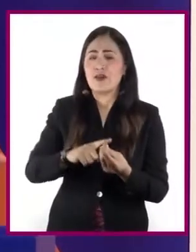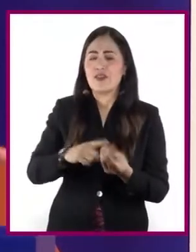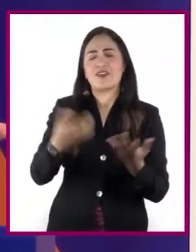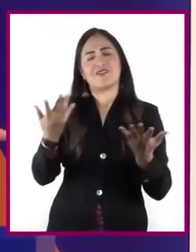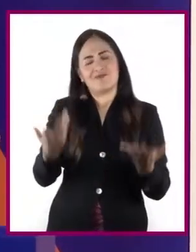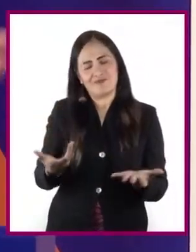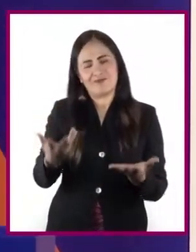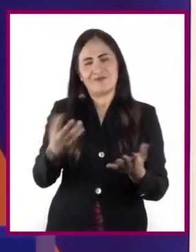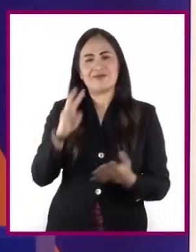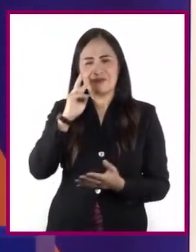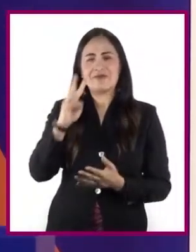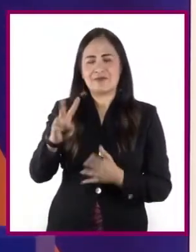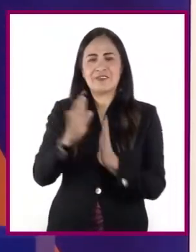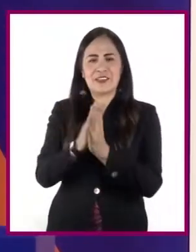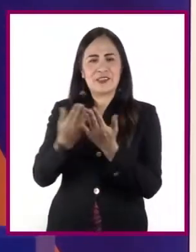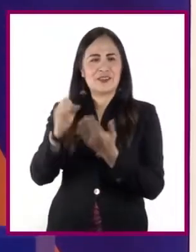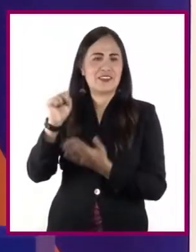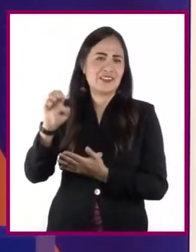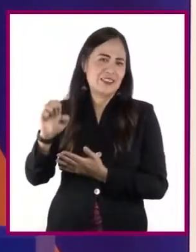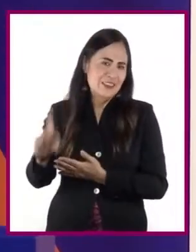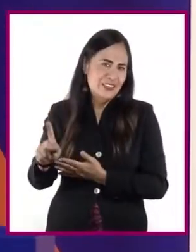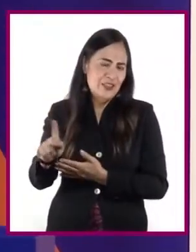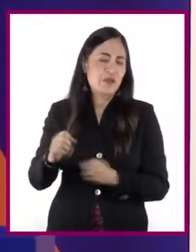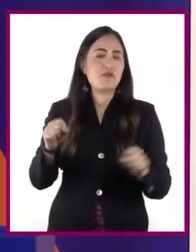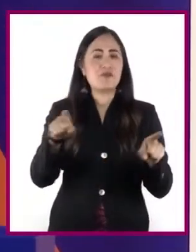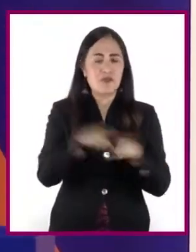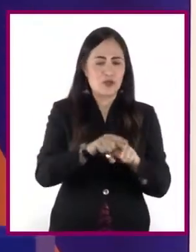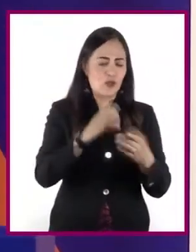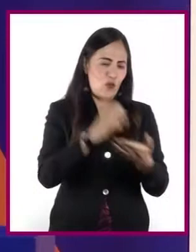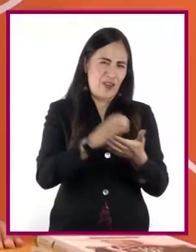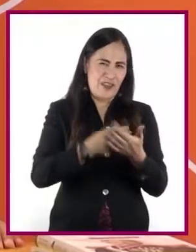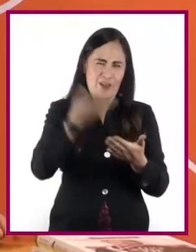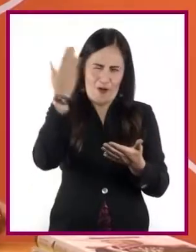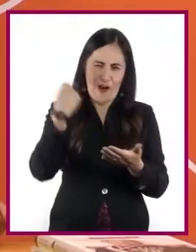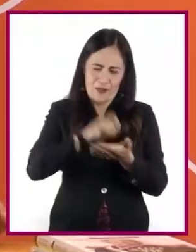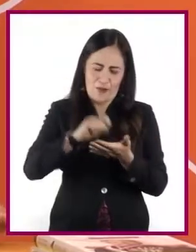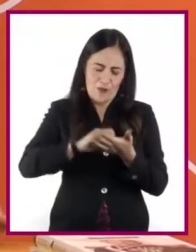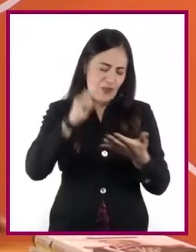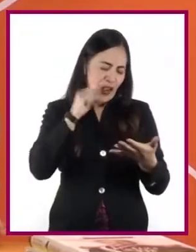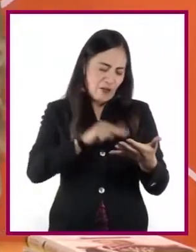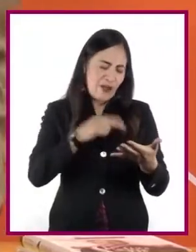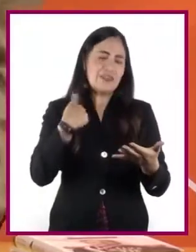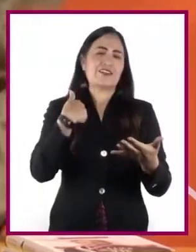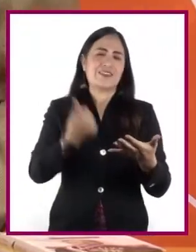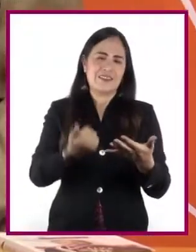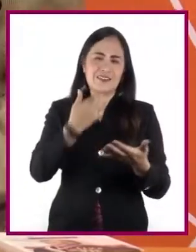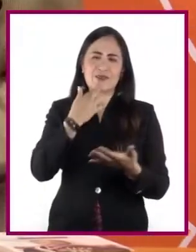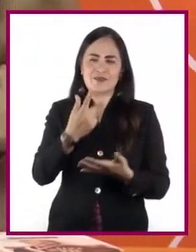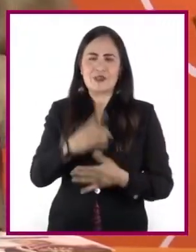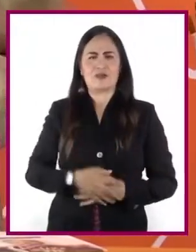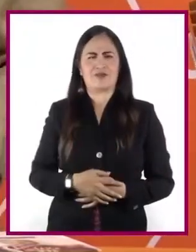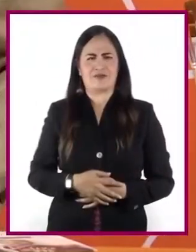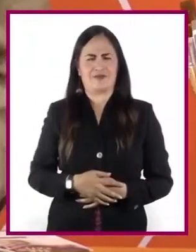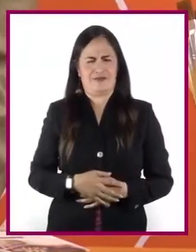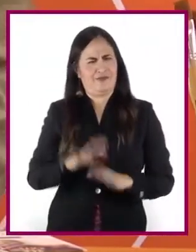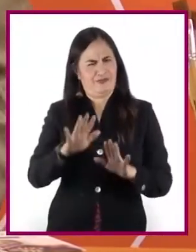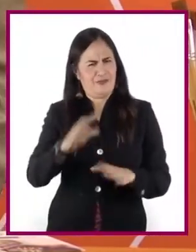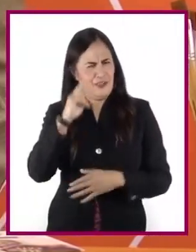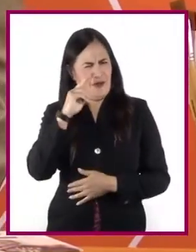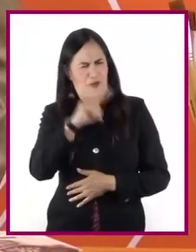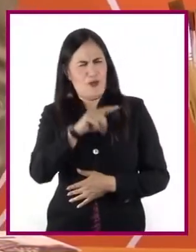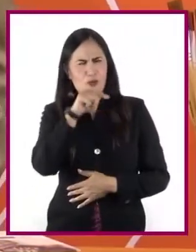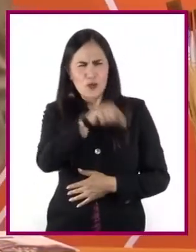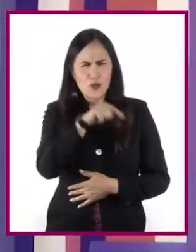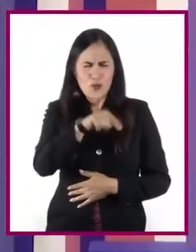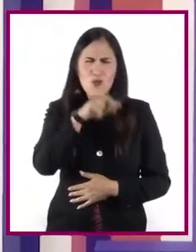de consultar su libro de texto y revisar sus apuntes. Enrique, te veo un tanto preocupado.